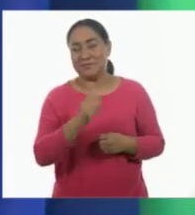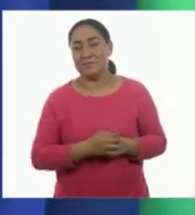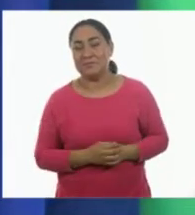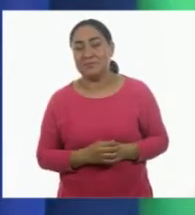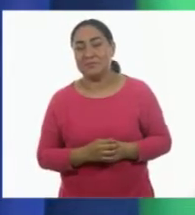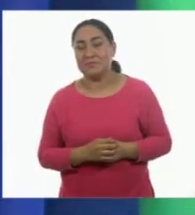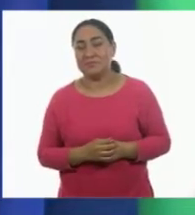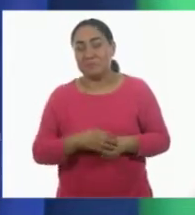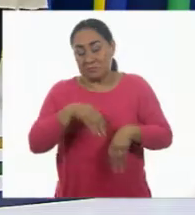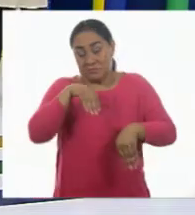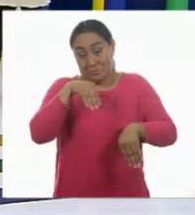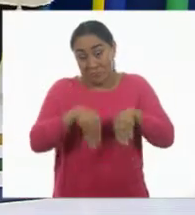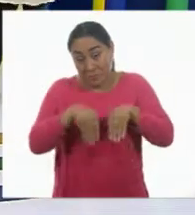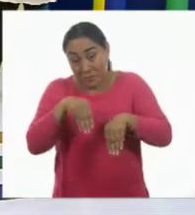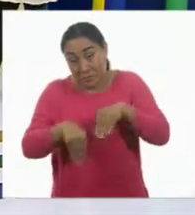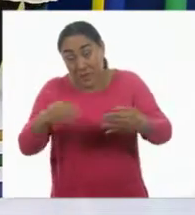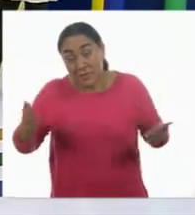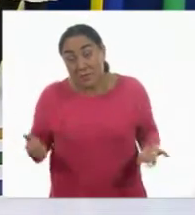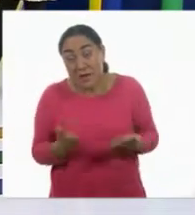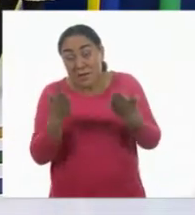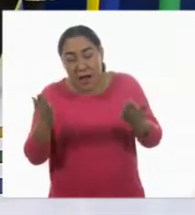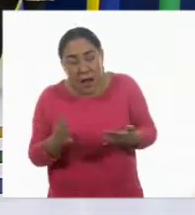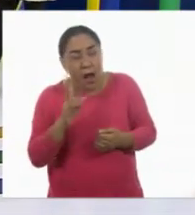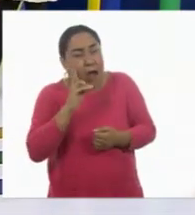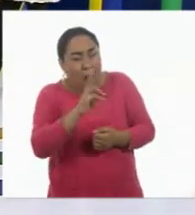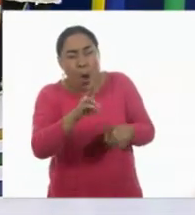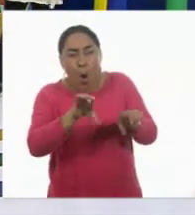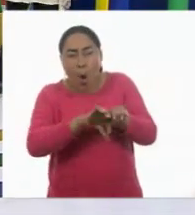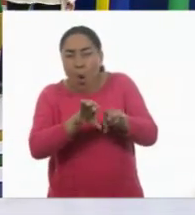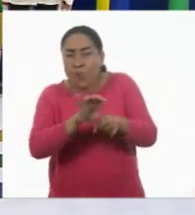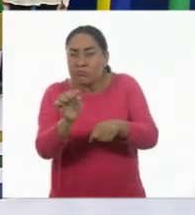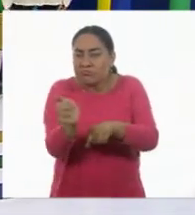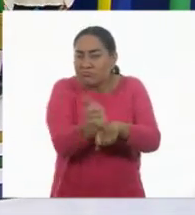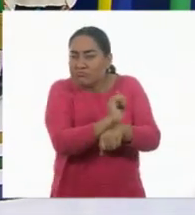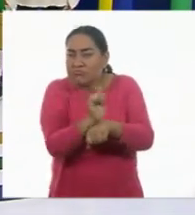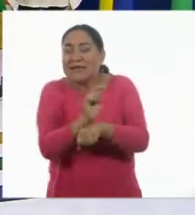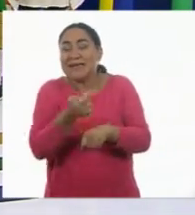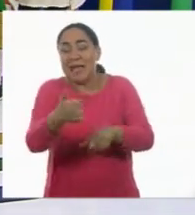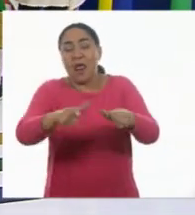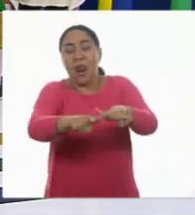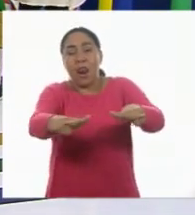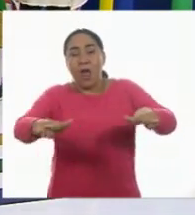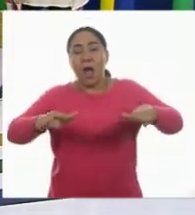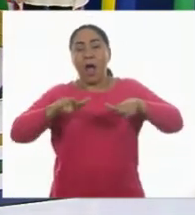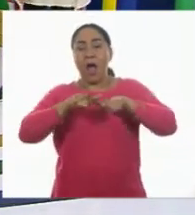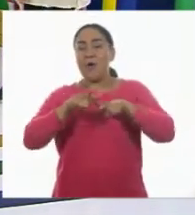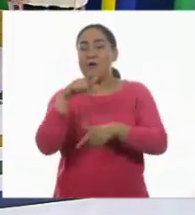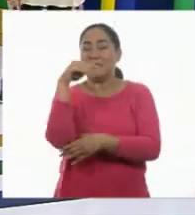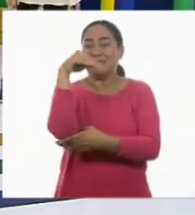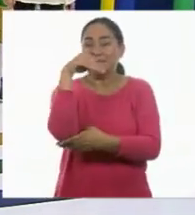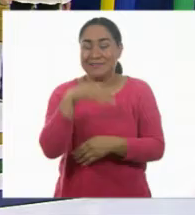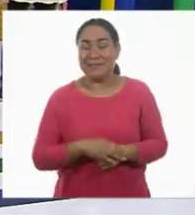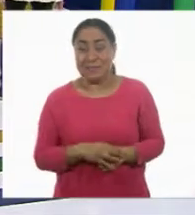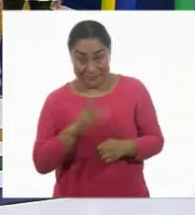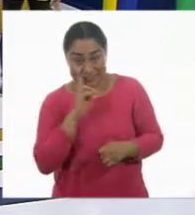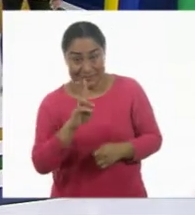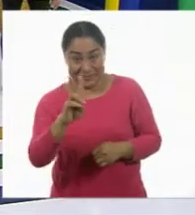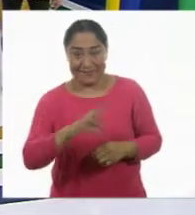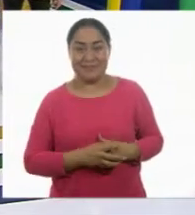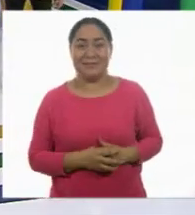que nos hace una hermosa representación del lago de los cisnes. Vamos a ver. Vamos a verla, sí.